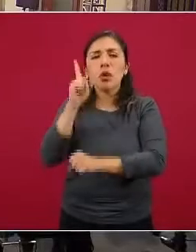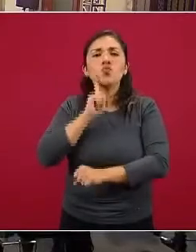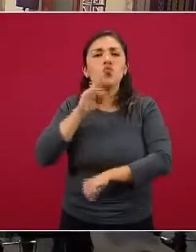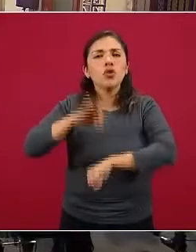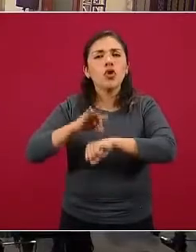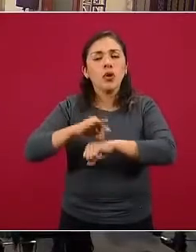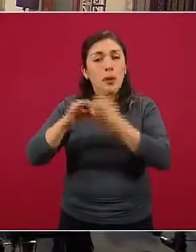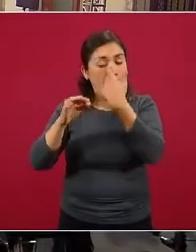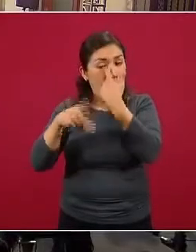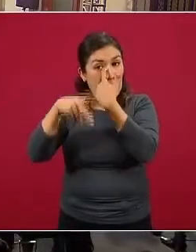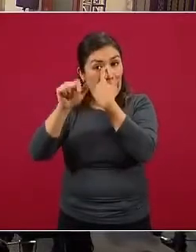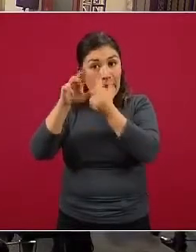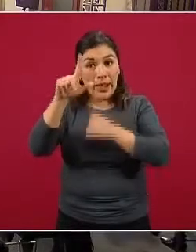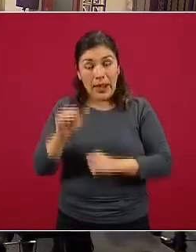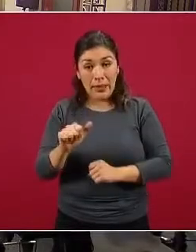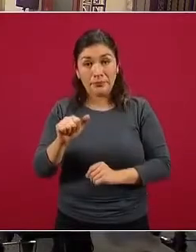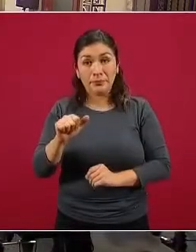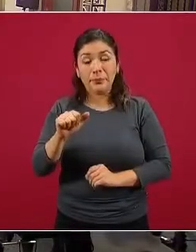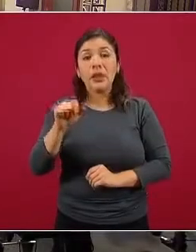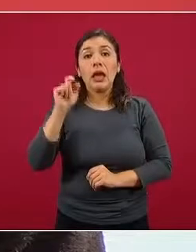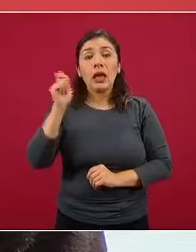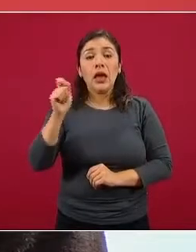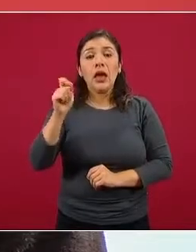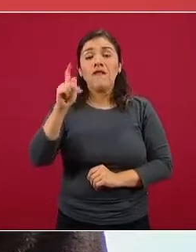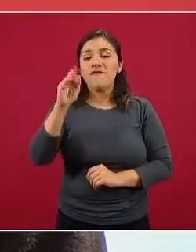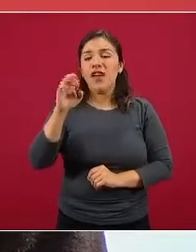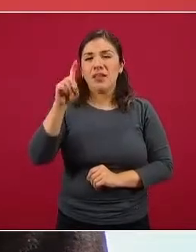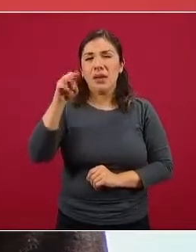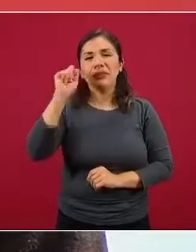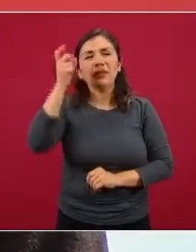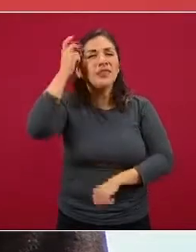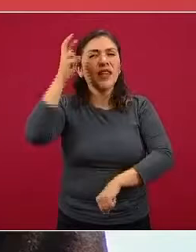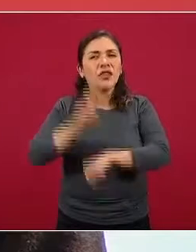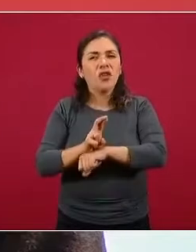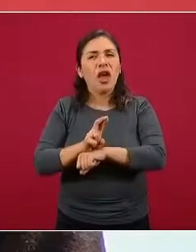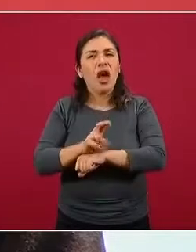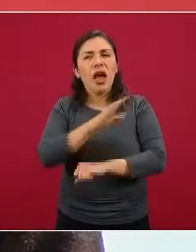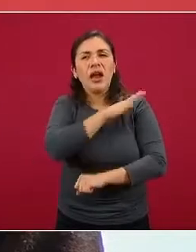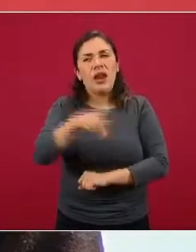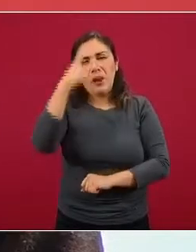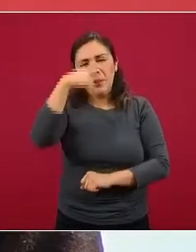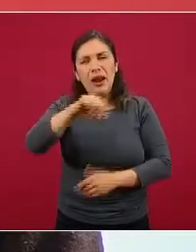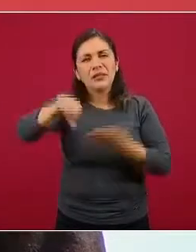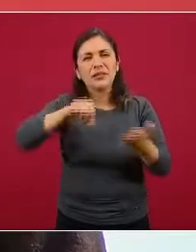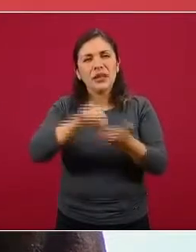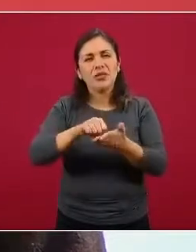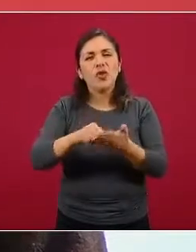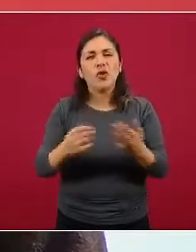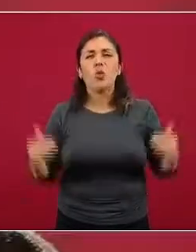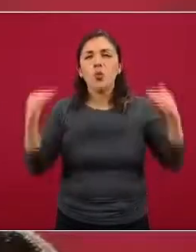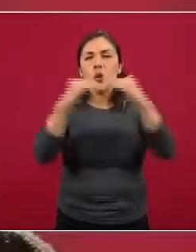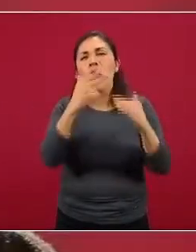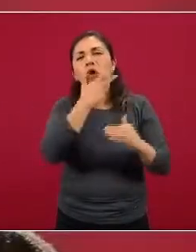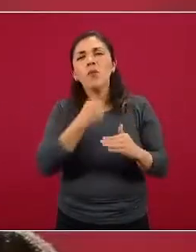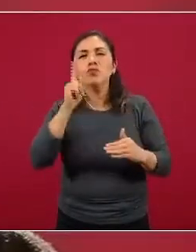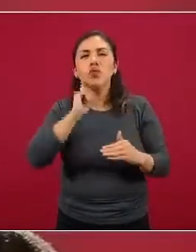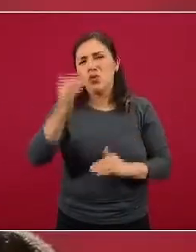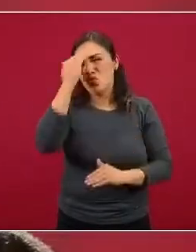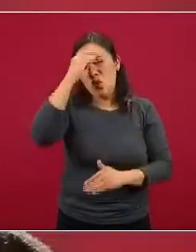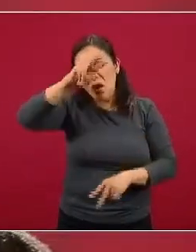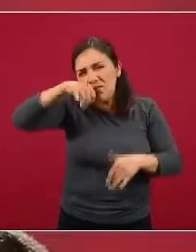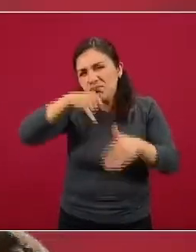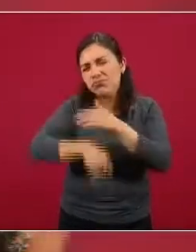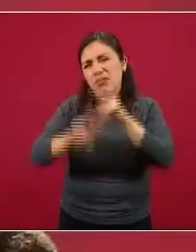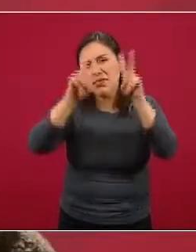doctora Carla Berdichevsky-Feldman, directora general del Centro Nacional de Equidad de Género y Salud Reproductiva, quien es muy conocedora de este